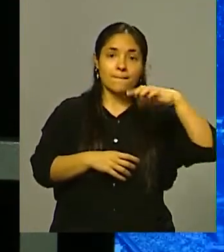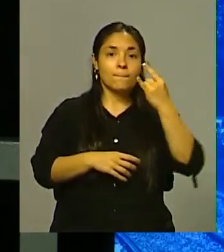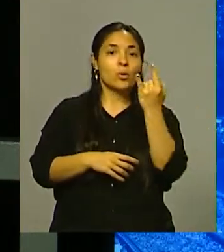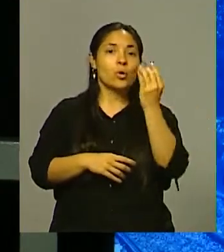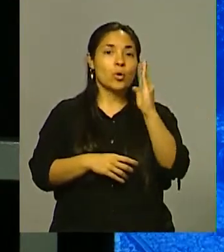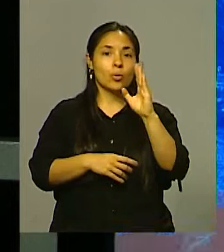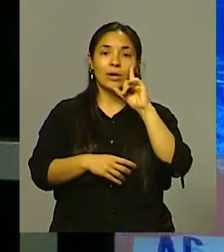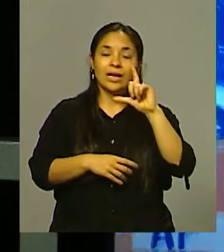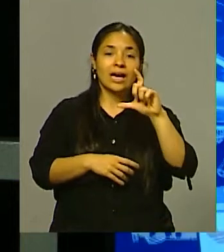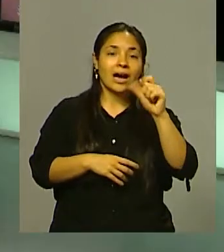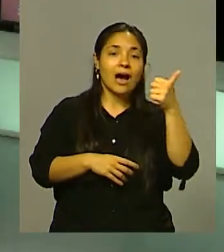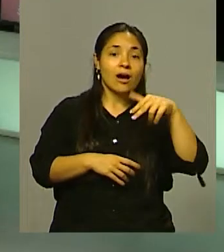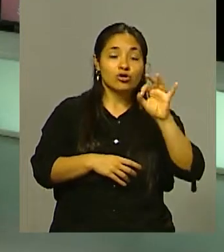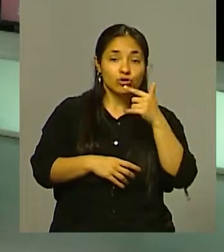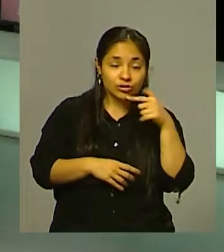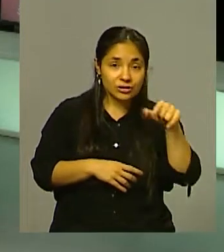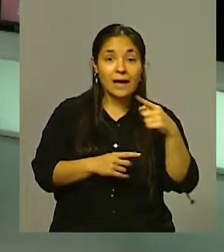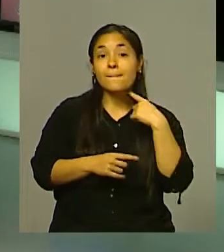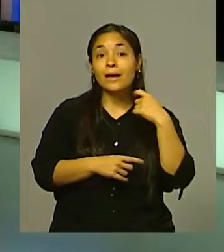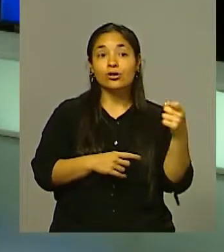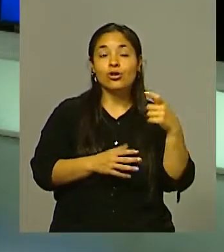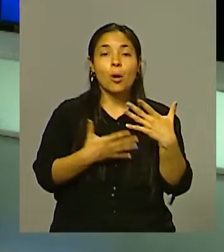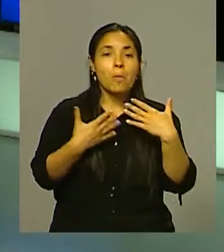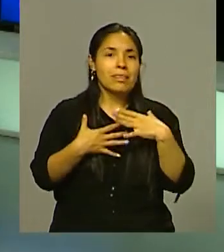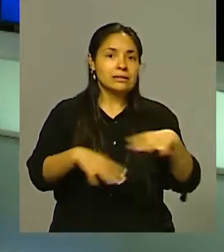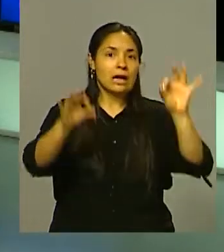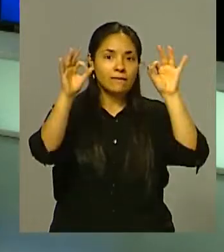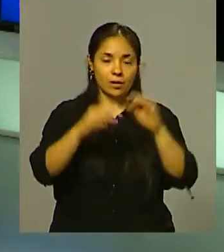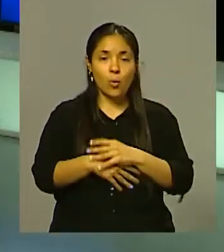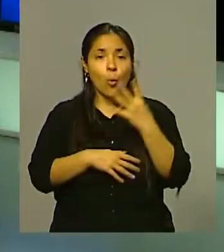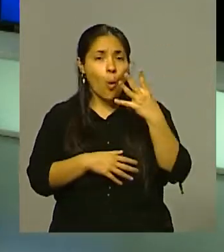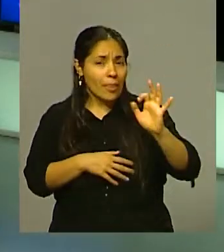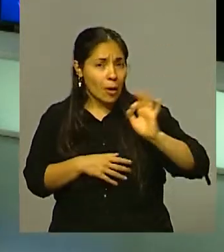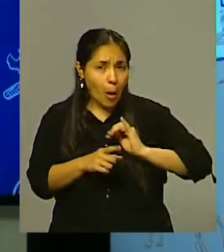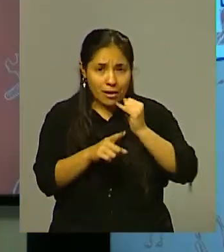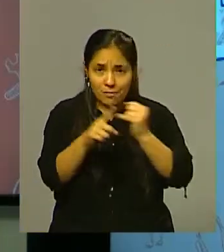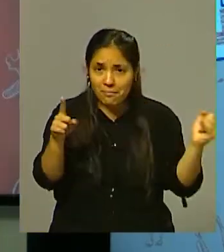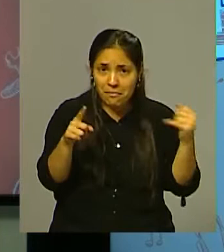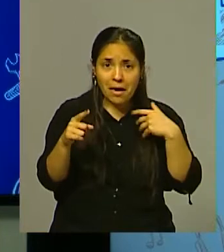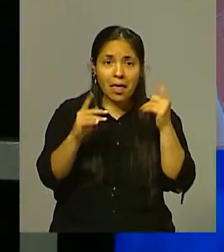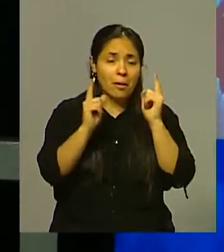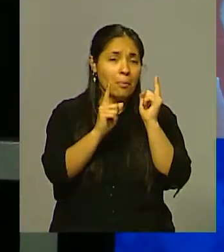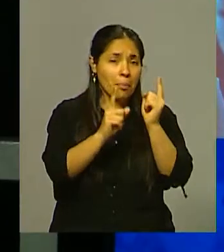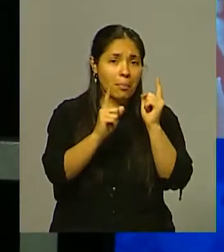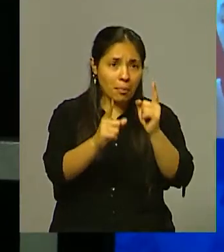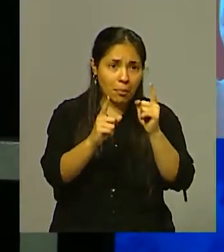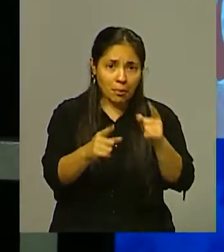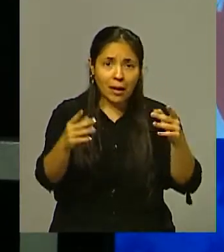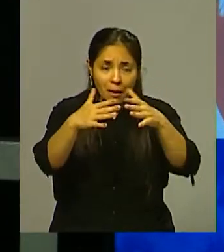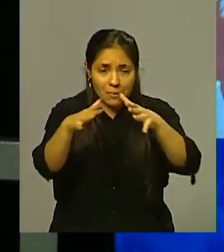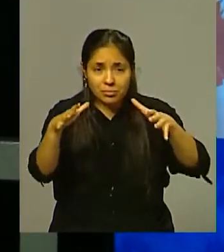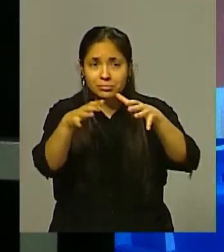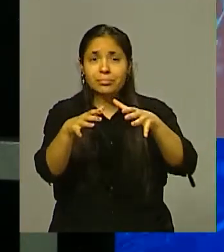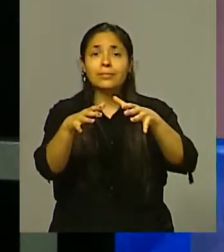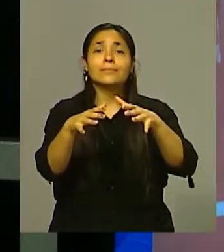consiguieran sobrevivir, y fueron 4 años y medio, imagínate, sí, los que estuvieron, y